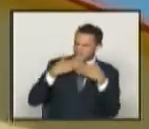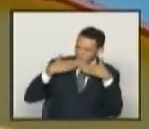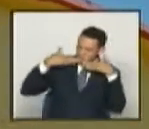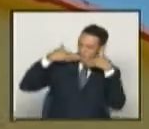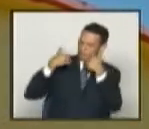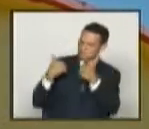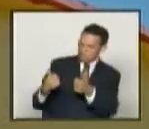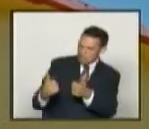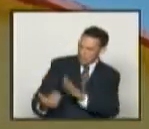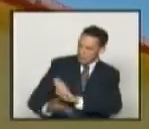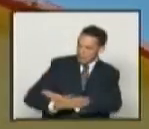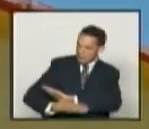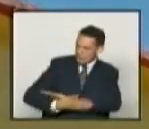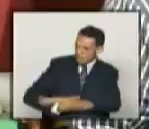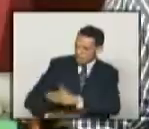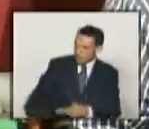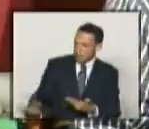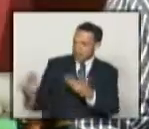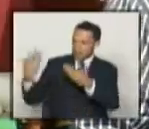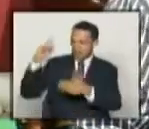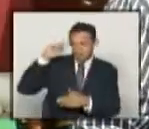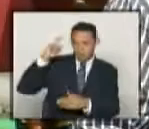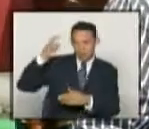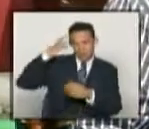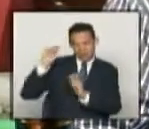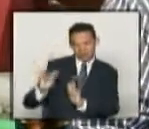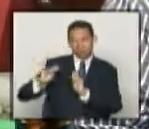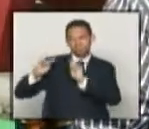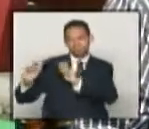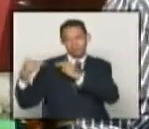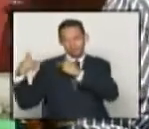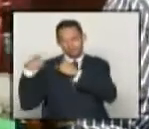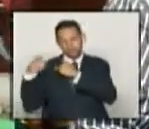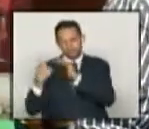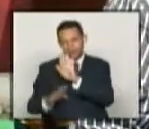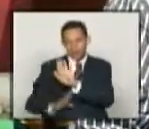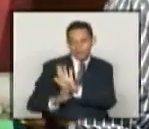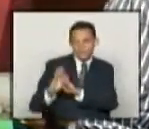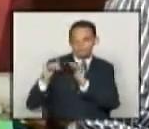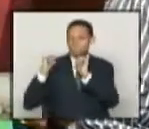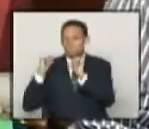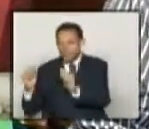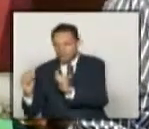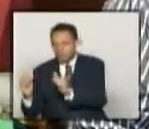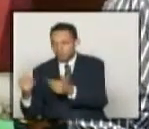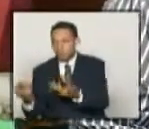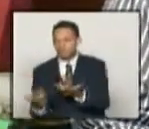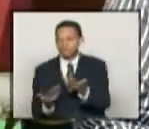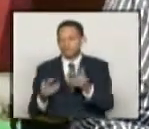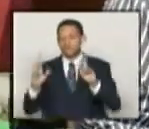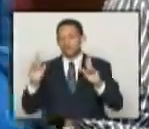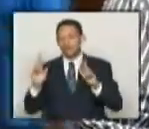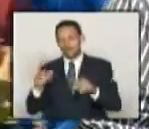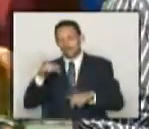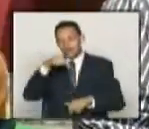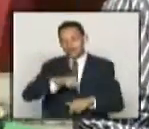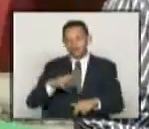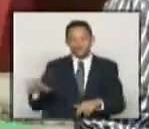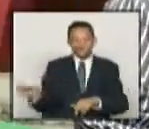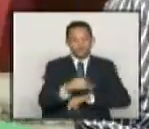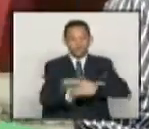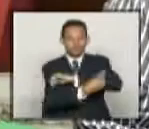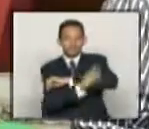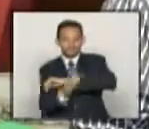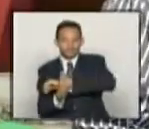hombre que merece ser nuestro gobernador y así lo ha demostrado en todas sus actuaciones. Y desde Anserma para todos los televidentes,